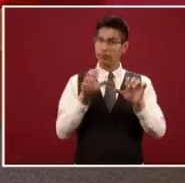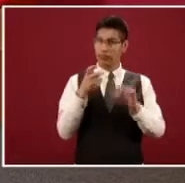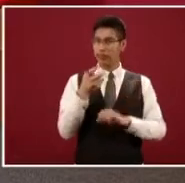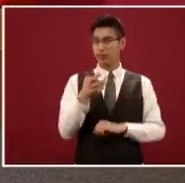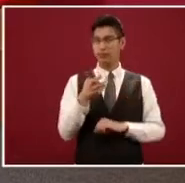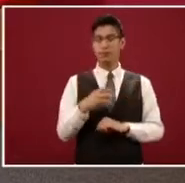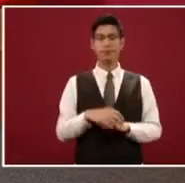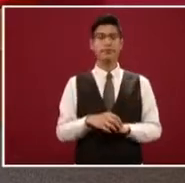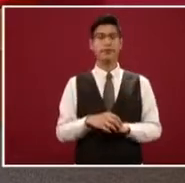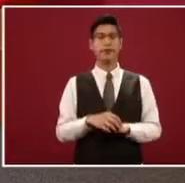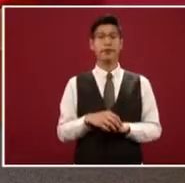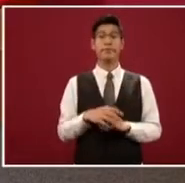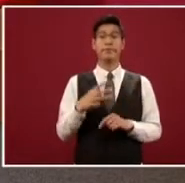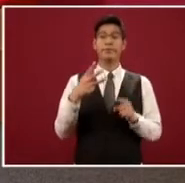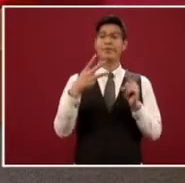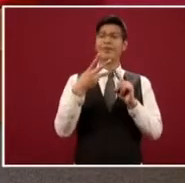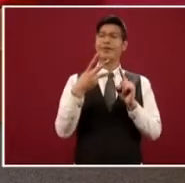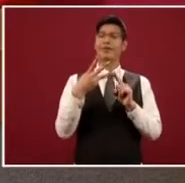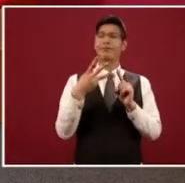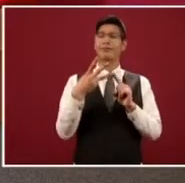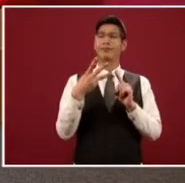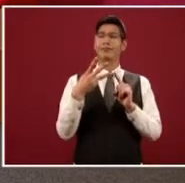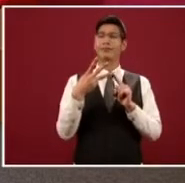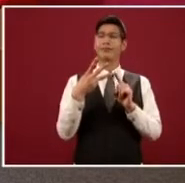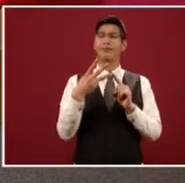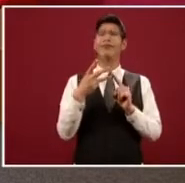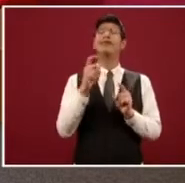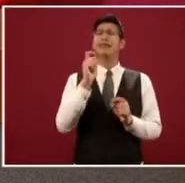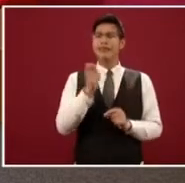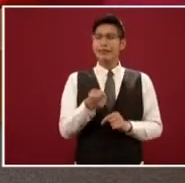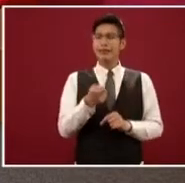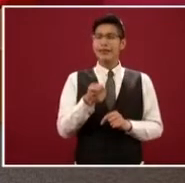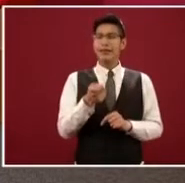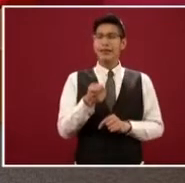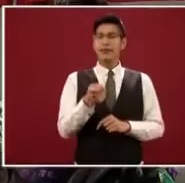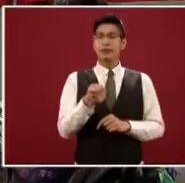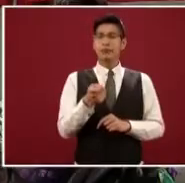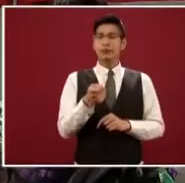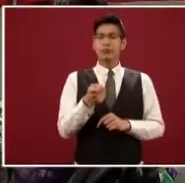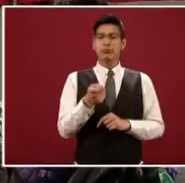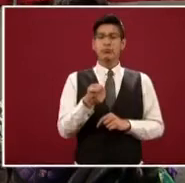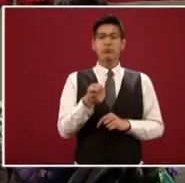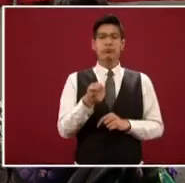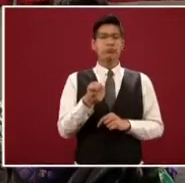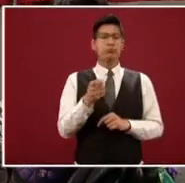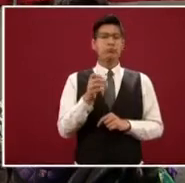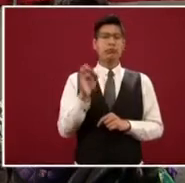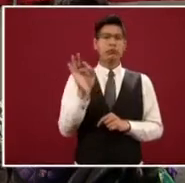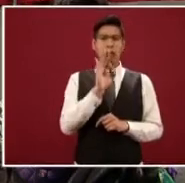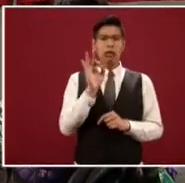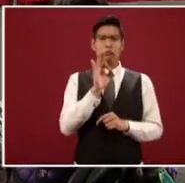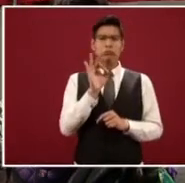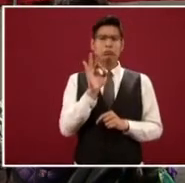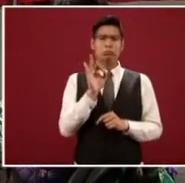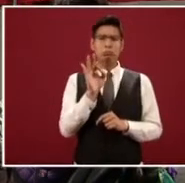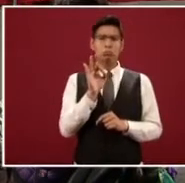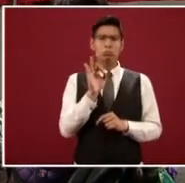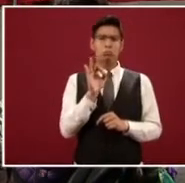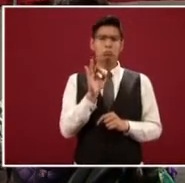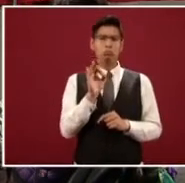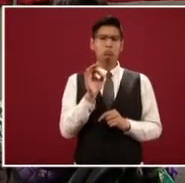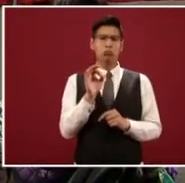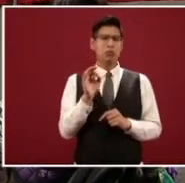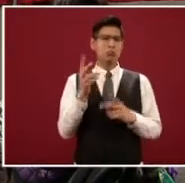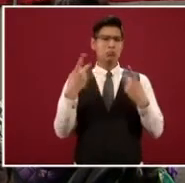por último, la tercera medida importante es la suspensión o más bien posposición, reprogramación de